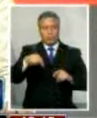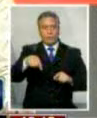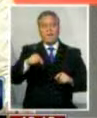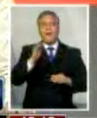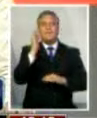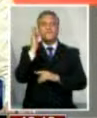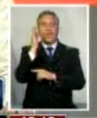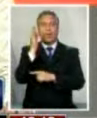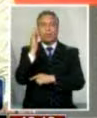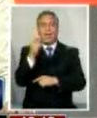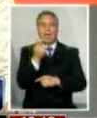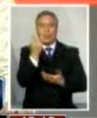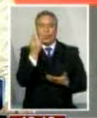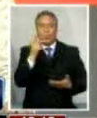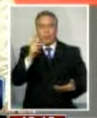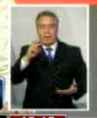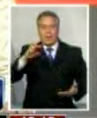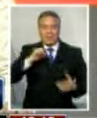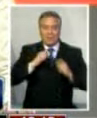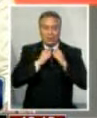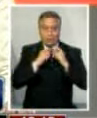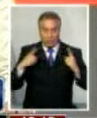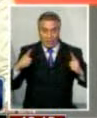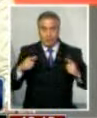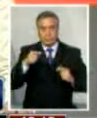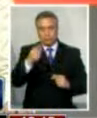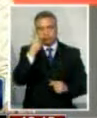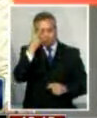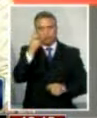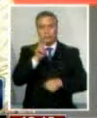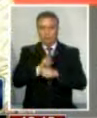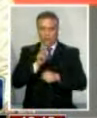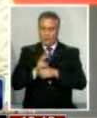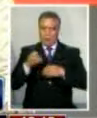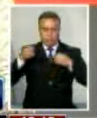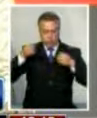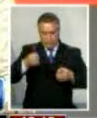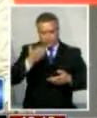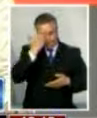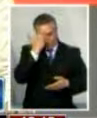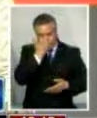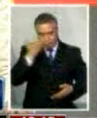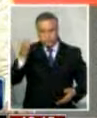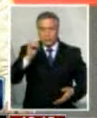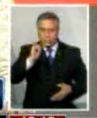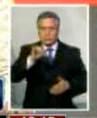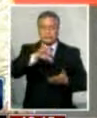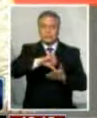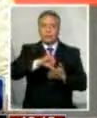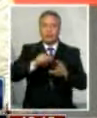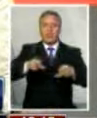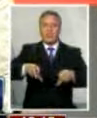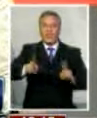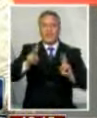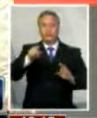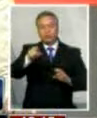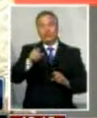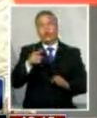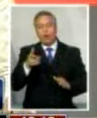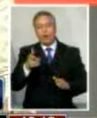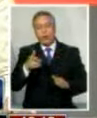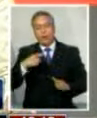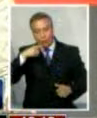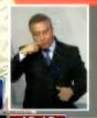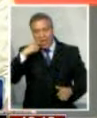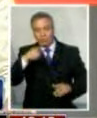Derecho de la UDP participaron dos académicos como peritos en el caso y el Centro de Derechos Humanos presentó un amicus como un